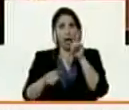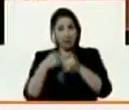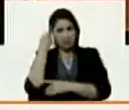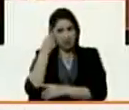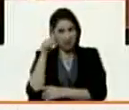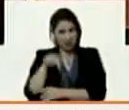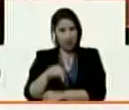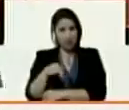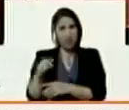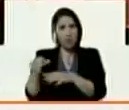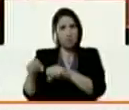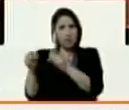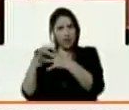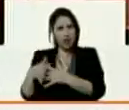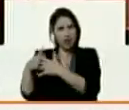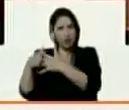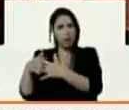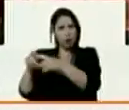imperialismo se va a rendir?